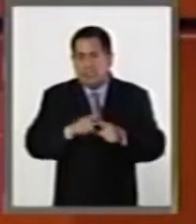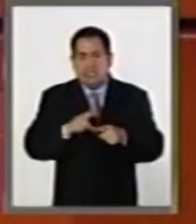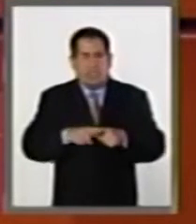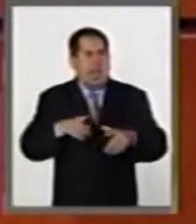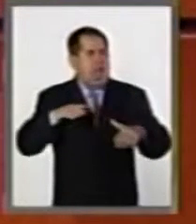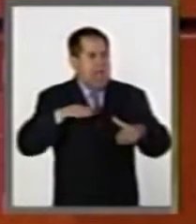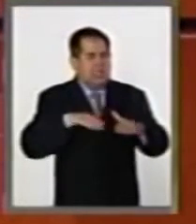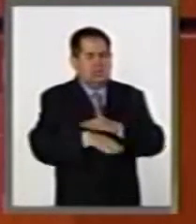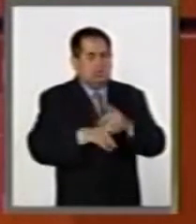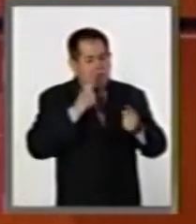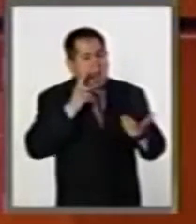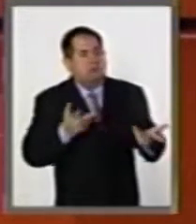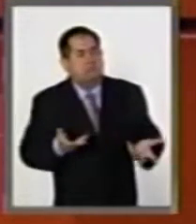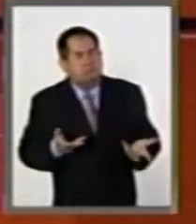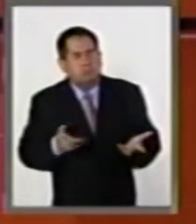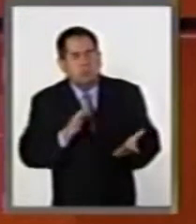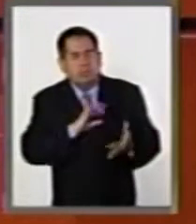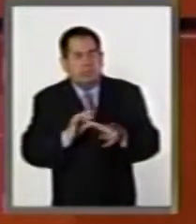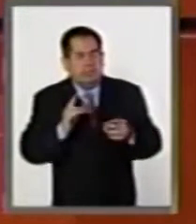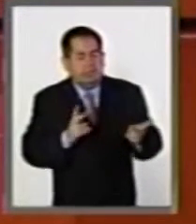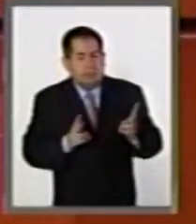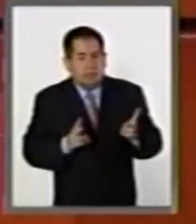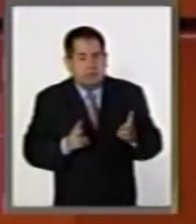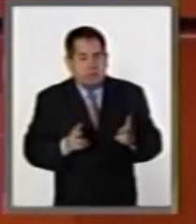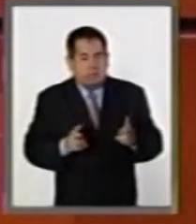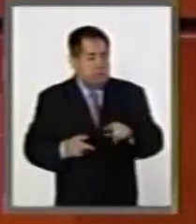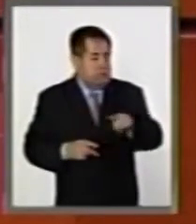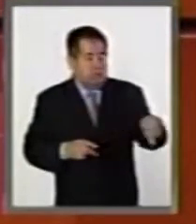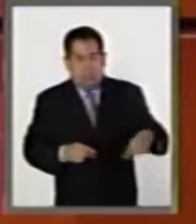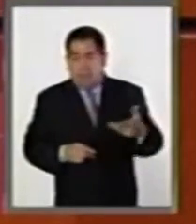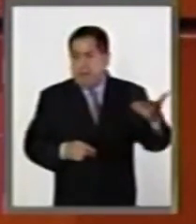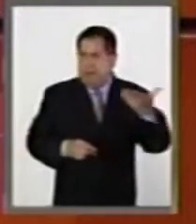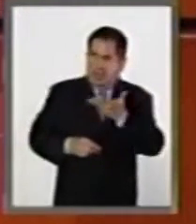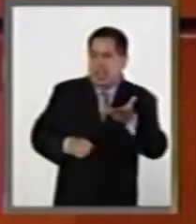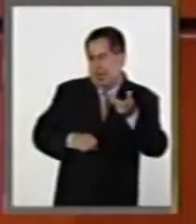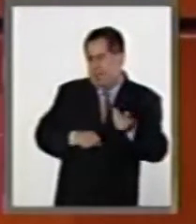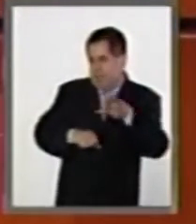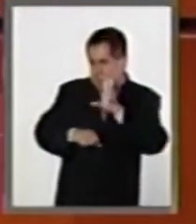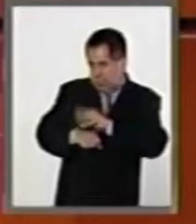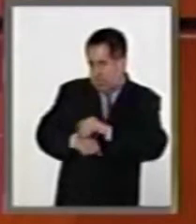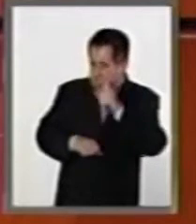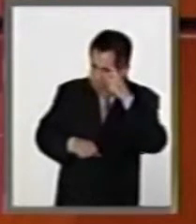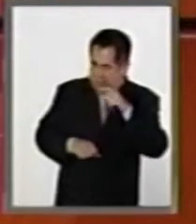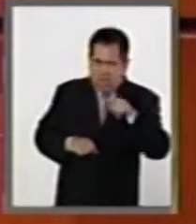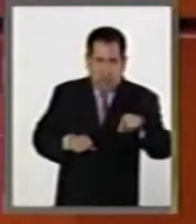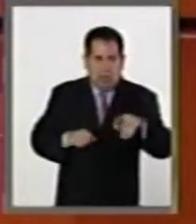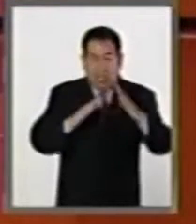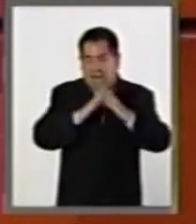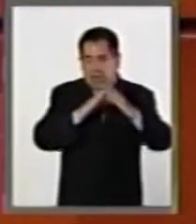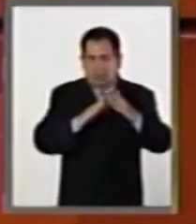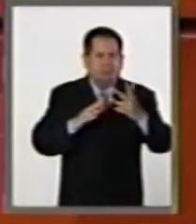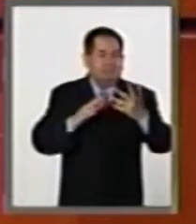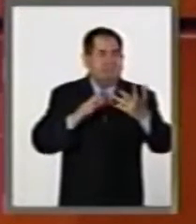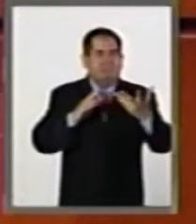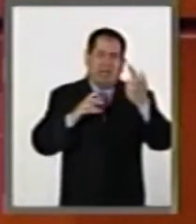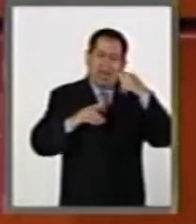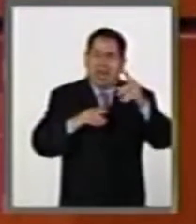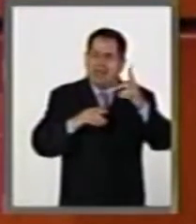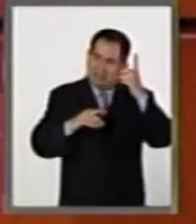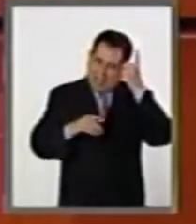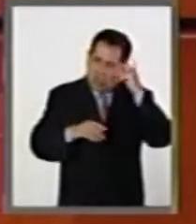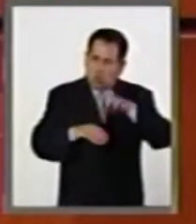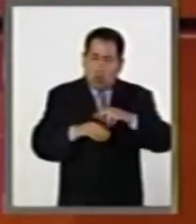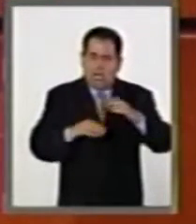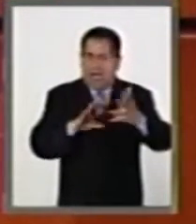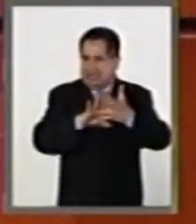la formulación de peticiones administrativas ante la autoridad penitenciaria por las personas